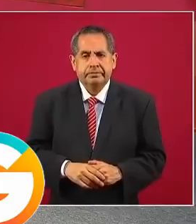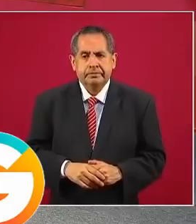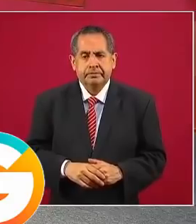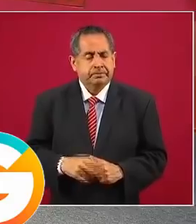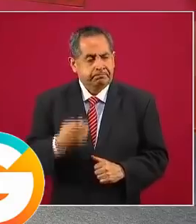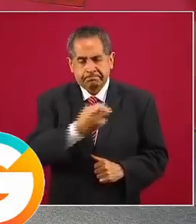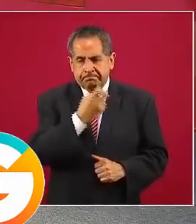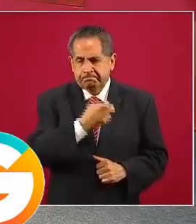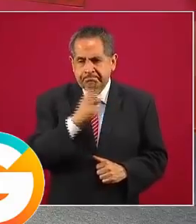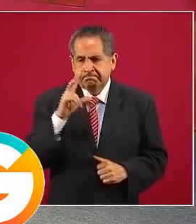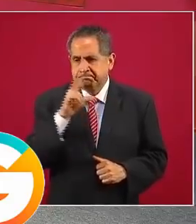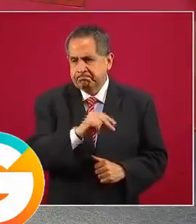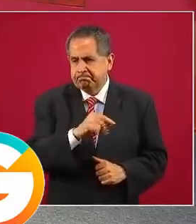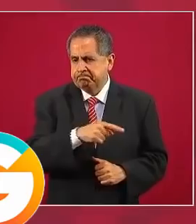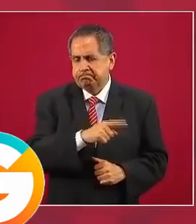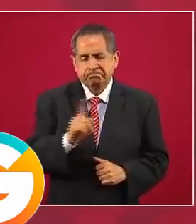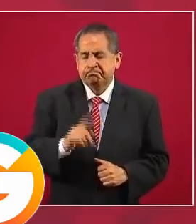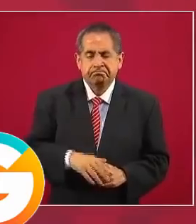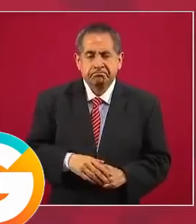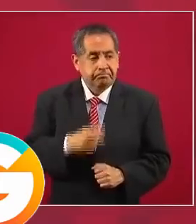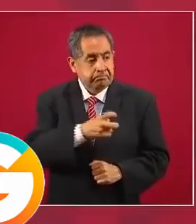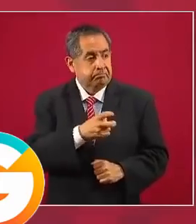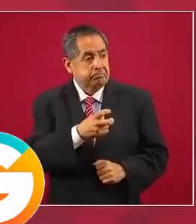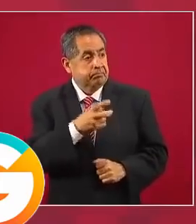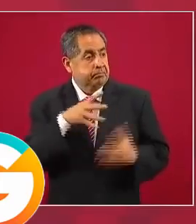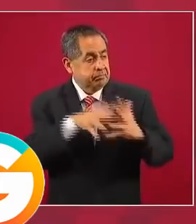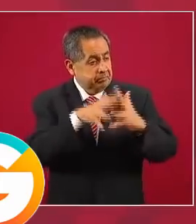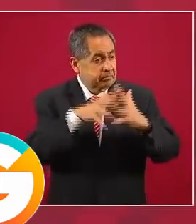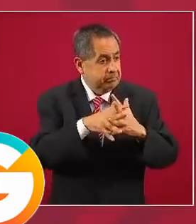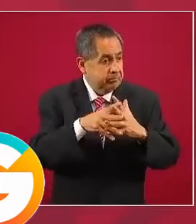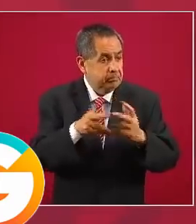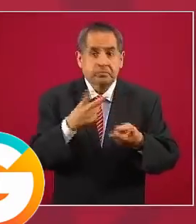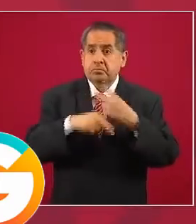Eso no conduce a nada bueno.